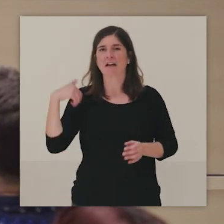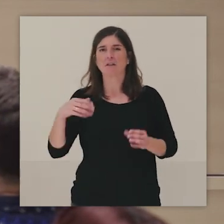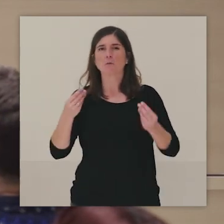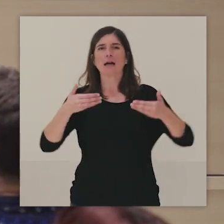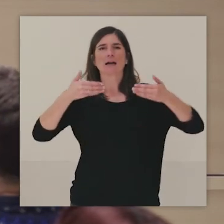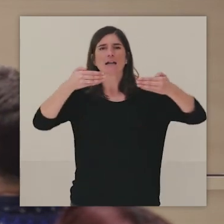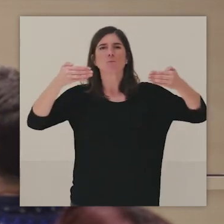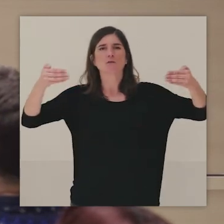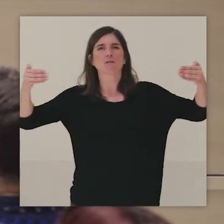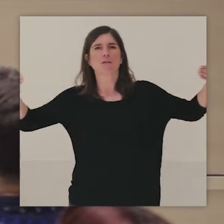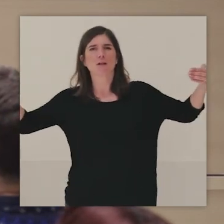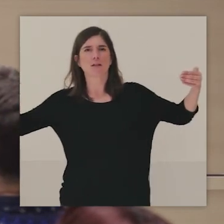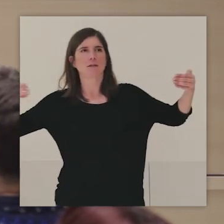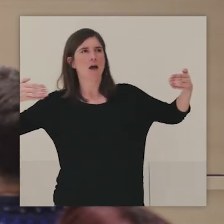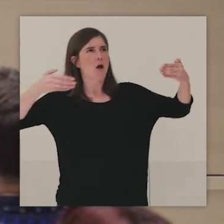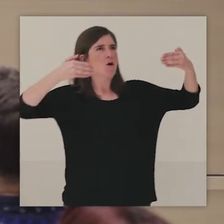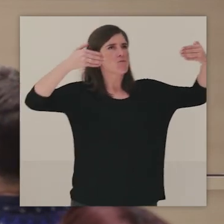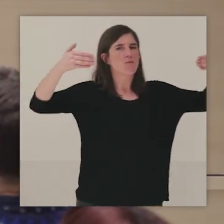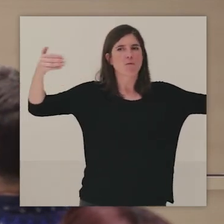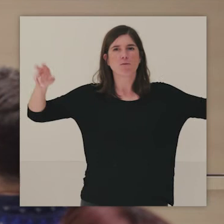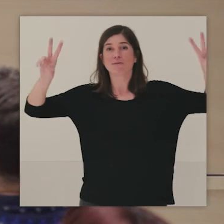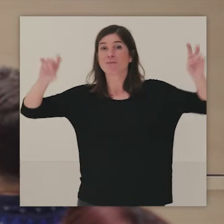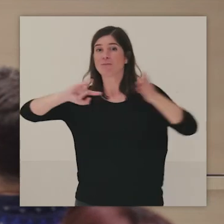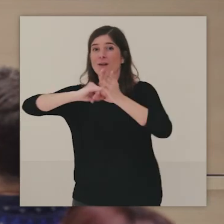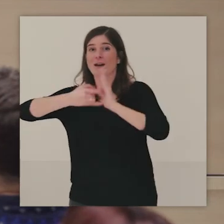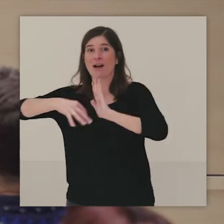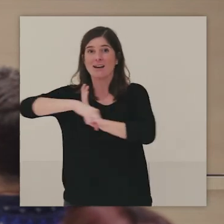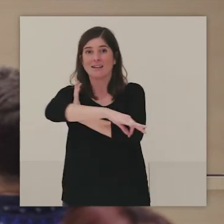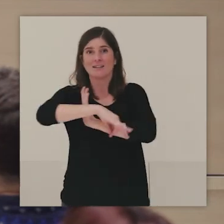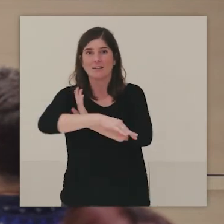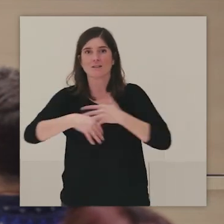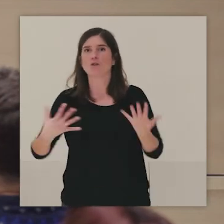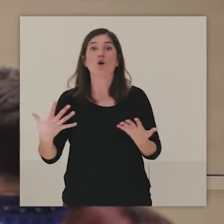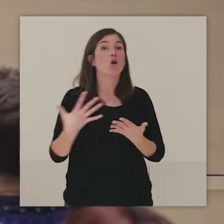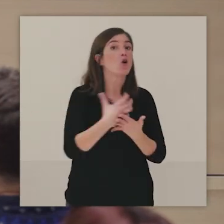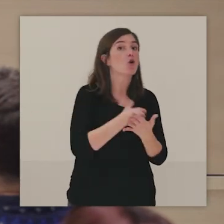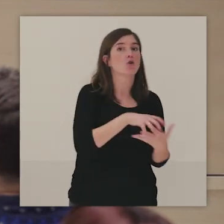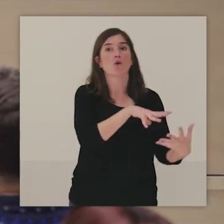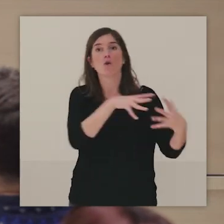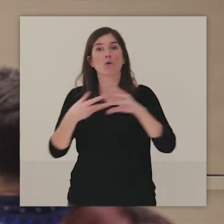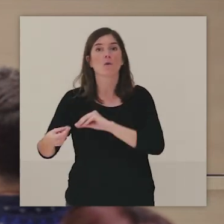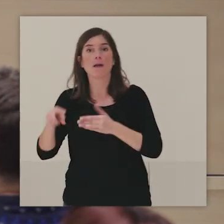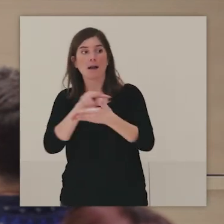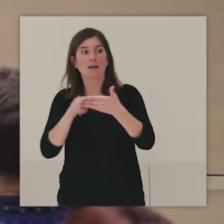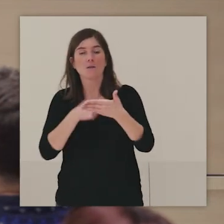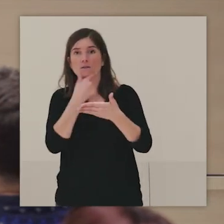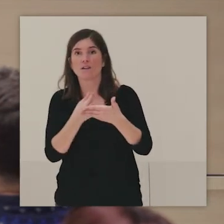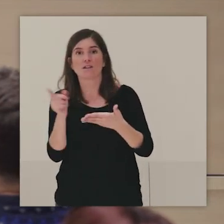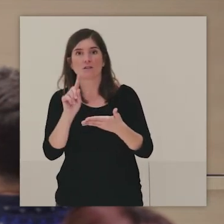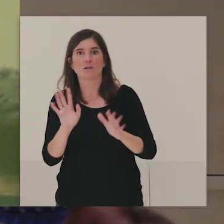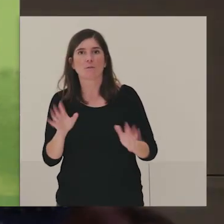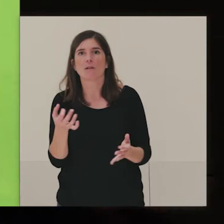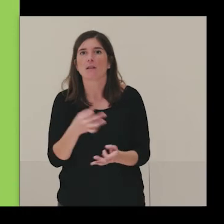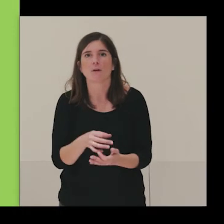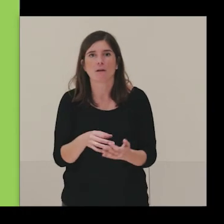exposiciones con paneles, muchas obras diferentes de arquitectos, no todas las iban a adaptar a lectura fácil, pero había que identificarlas de alguna